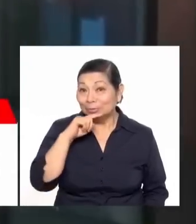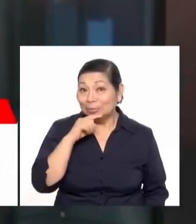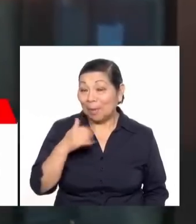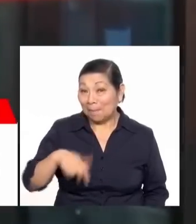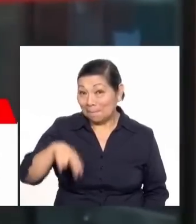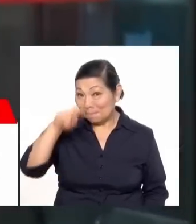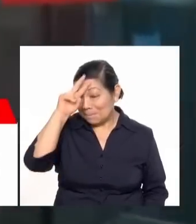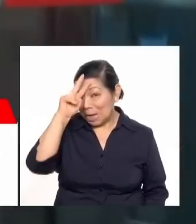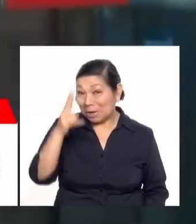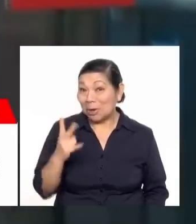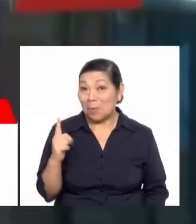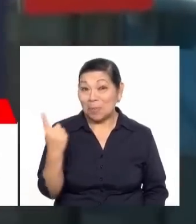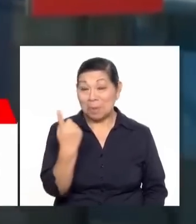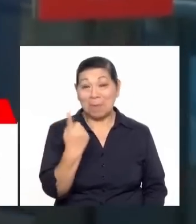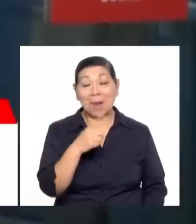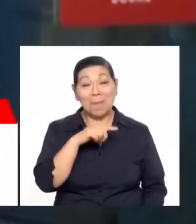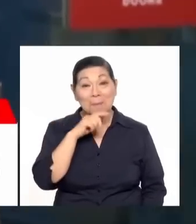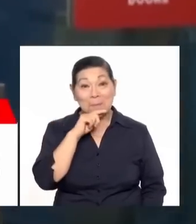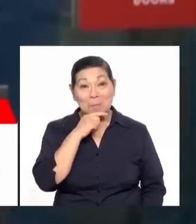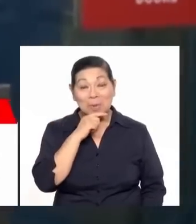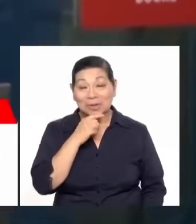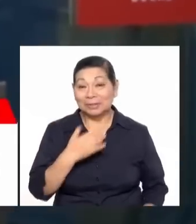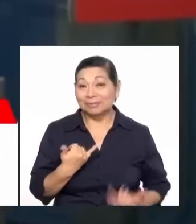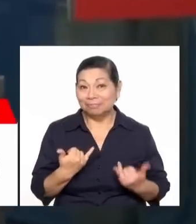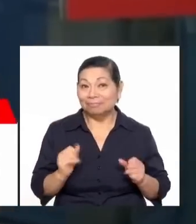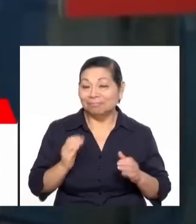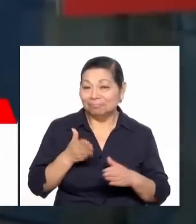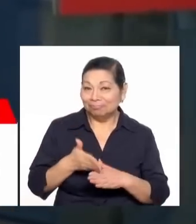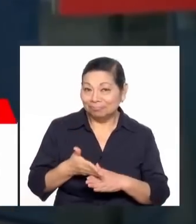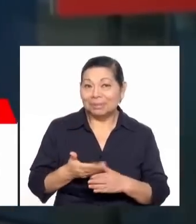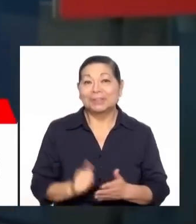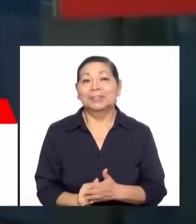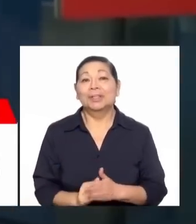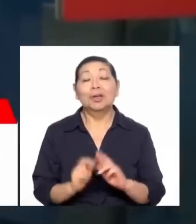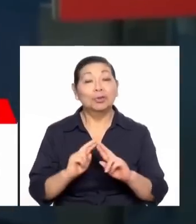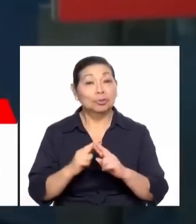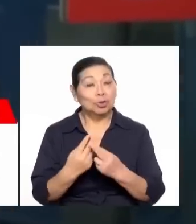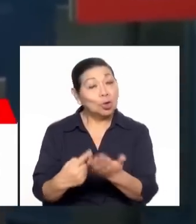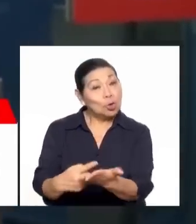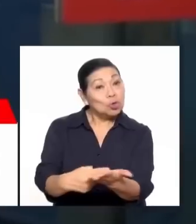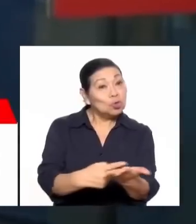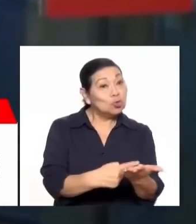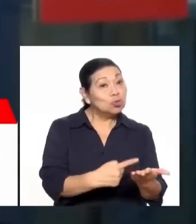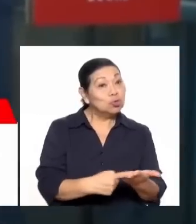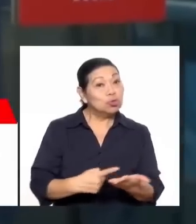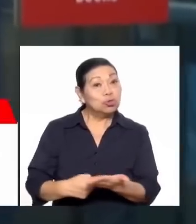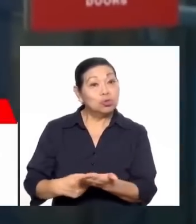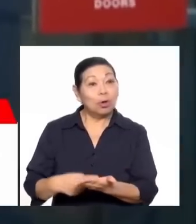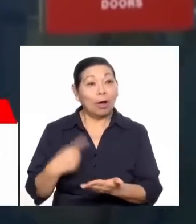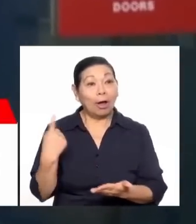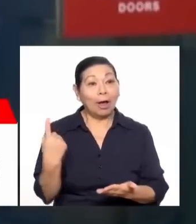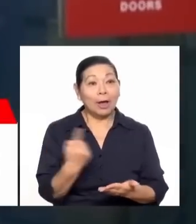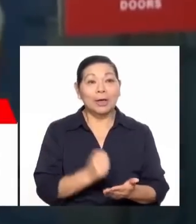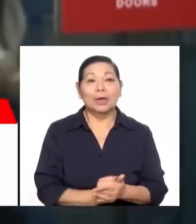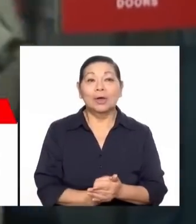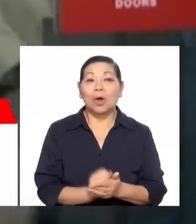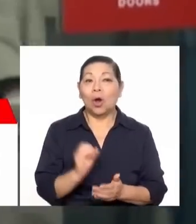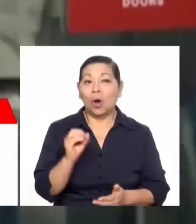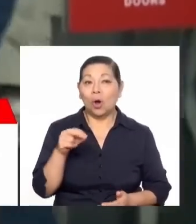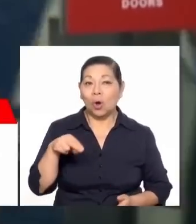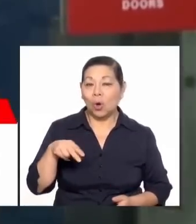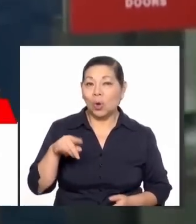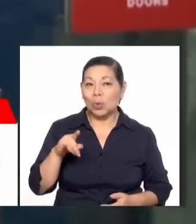nuestro país, la primera presidenta del Perú, participa en esta Asamblea General de las